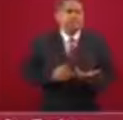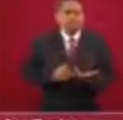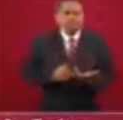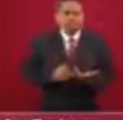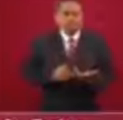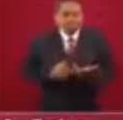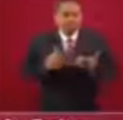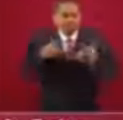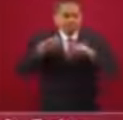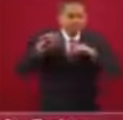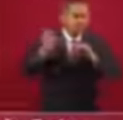la tormenta